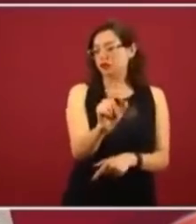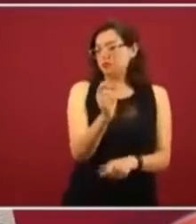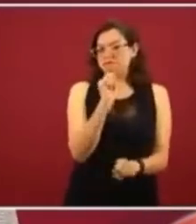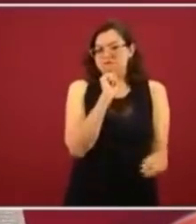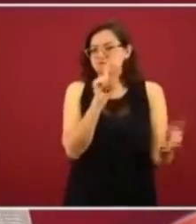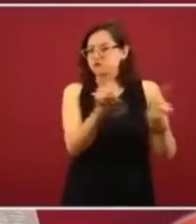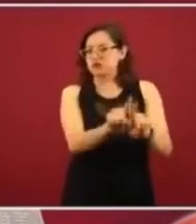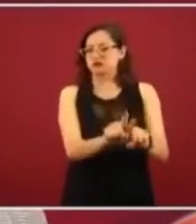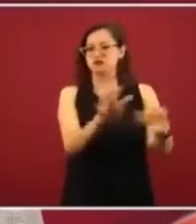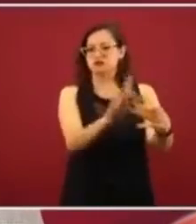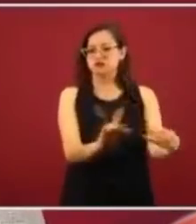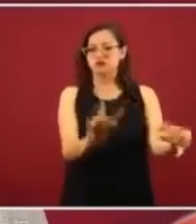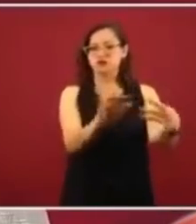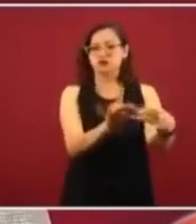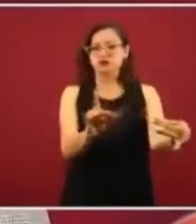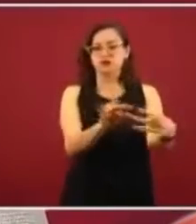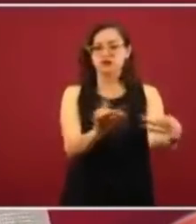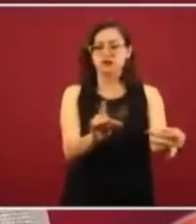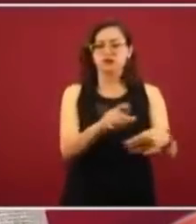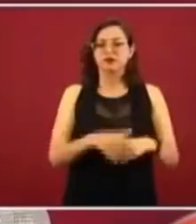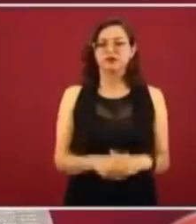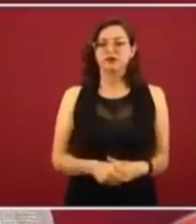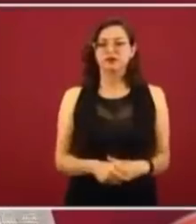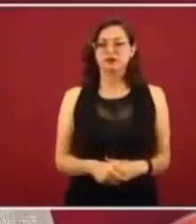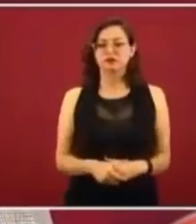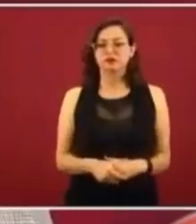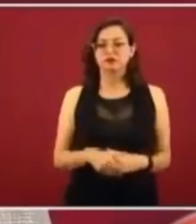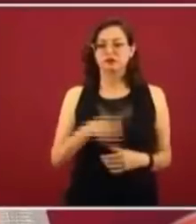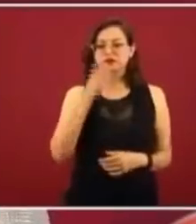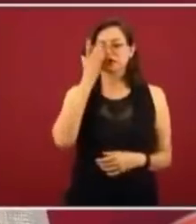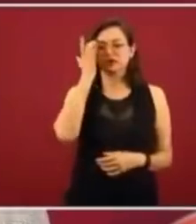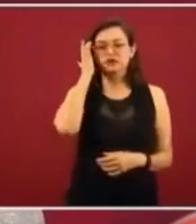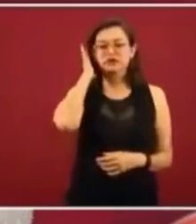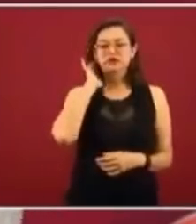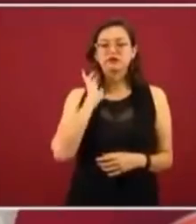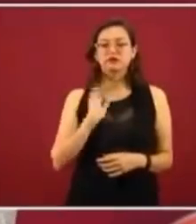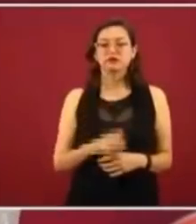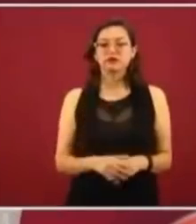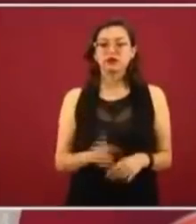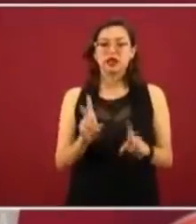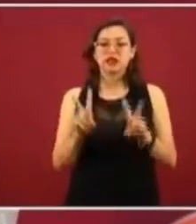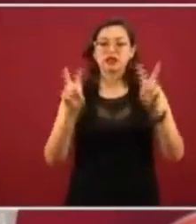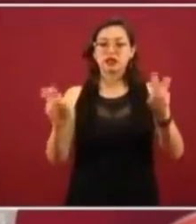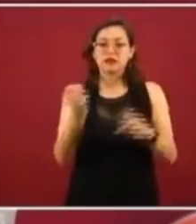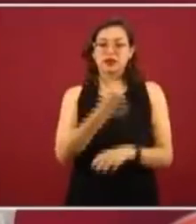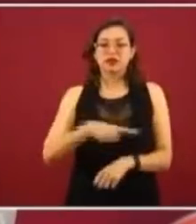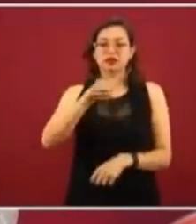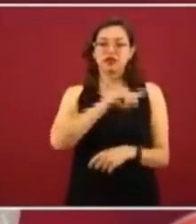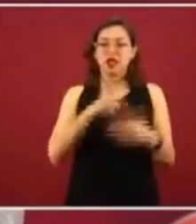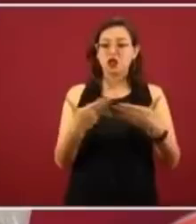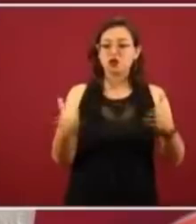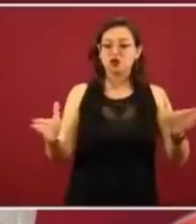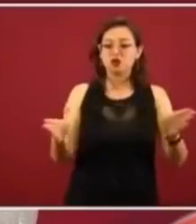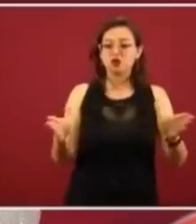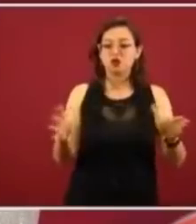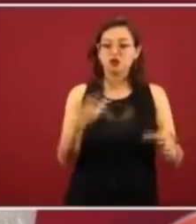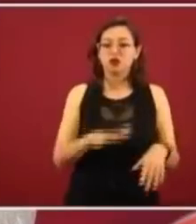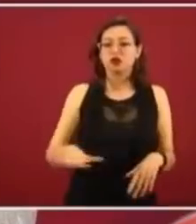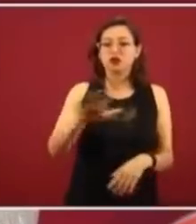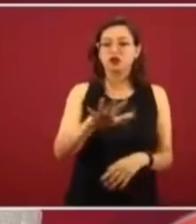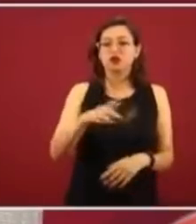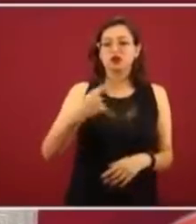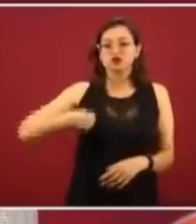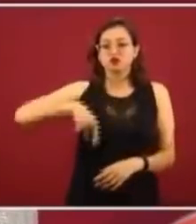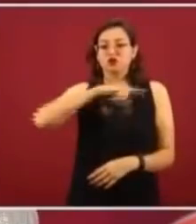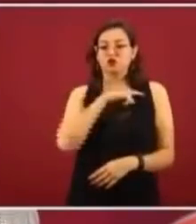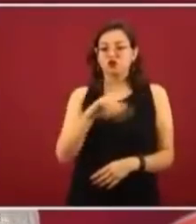minutos. Ahora, respecto a las medidas de salud pública, estas medidas uno quisiera hacerlas